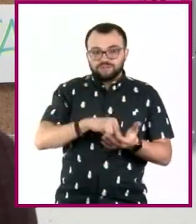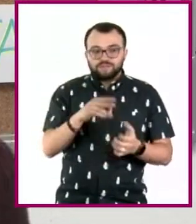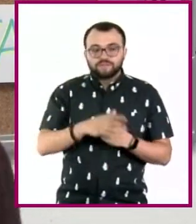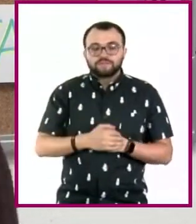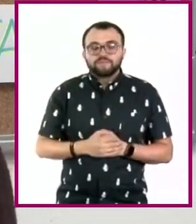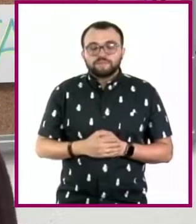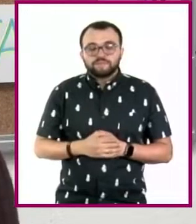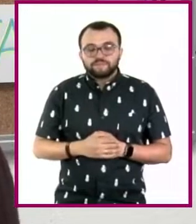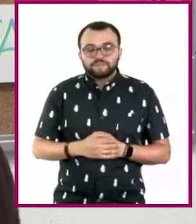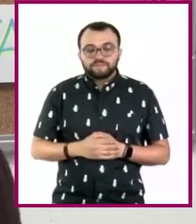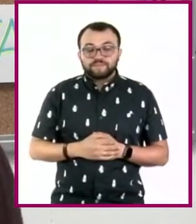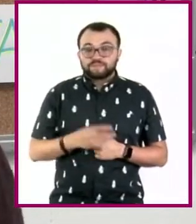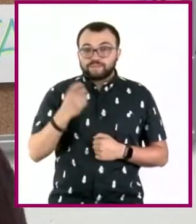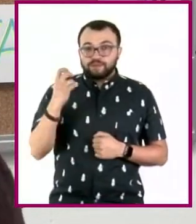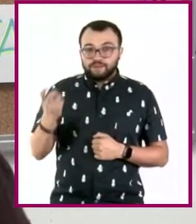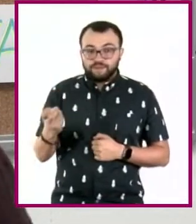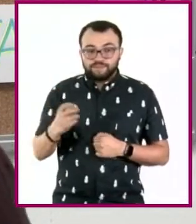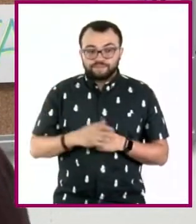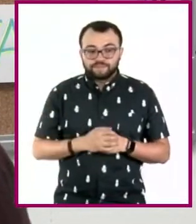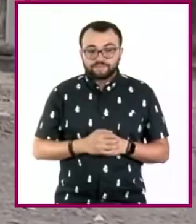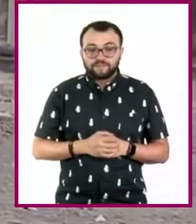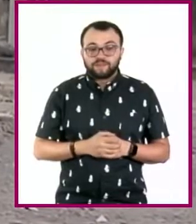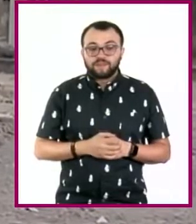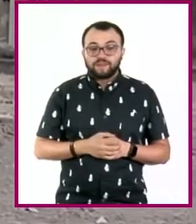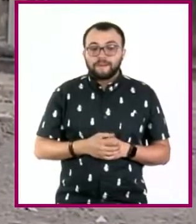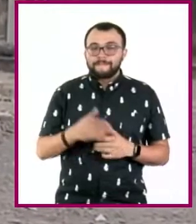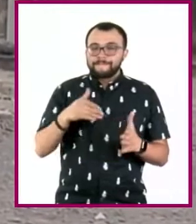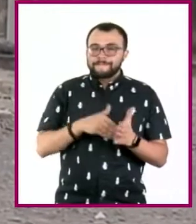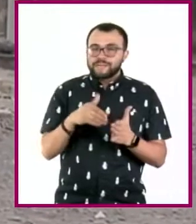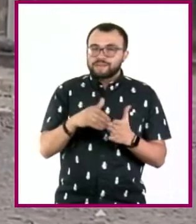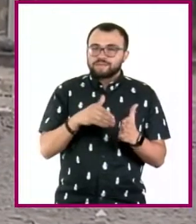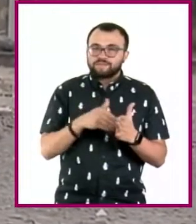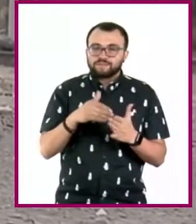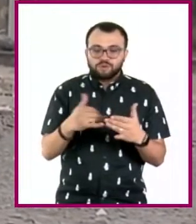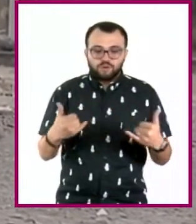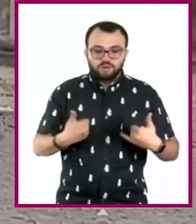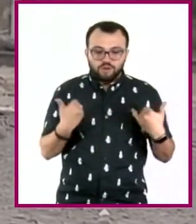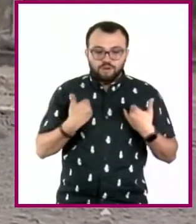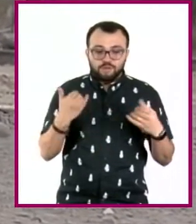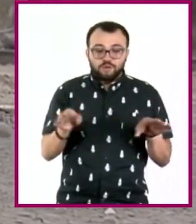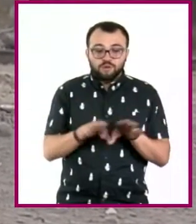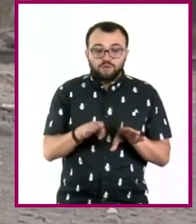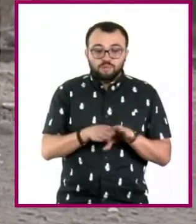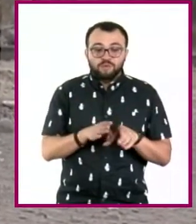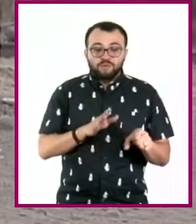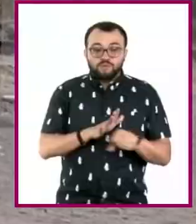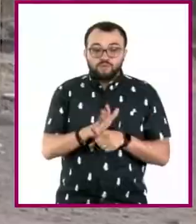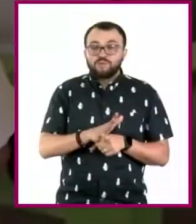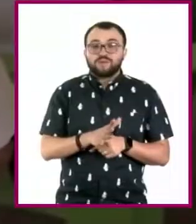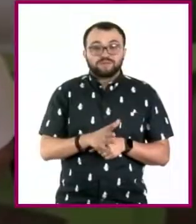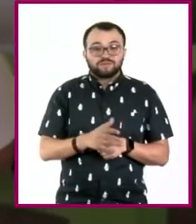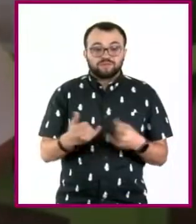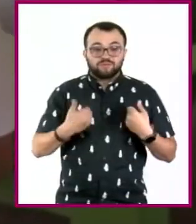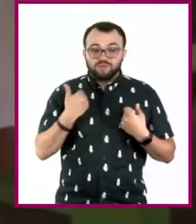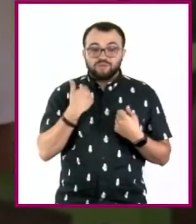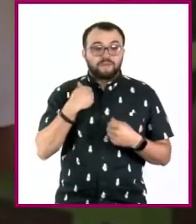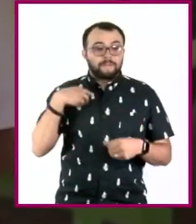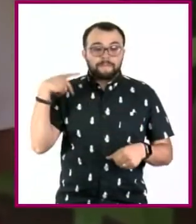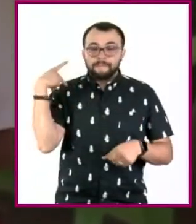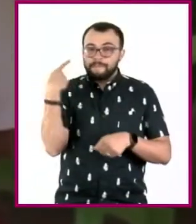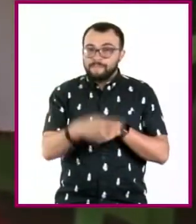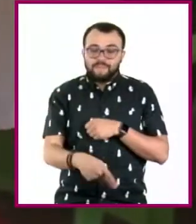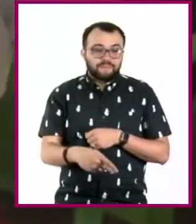nota. En ese periodo se puso a millones de jóvenes en curso de colisión con un fenómeno de alto riesgo y costo en vidas